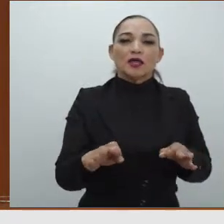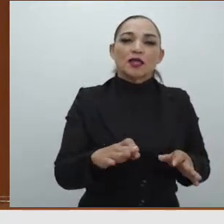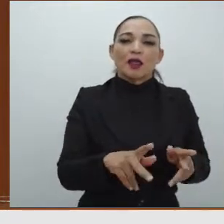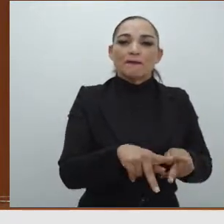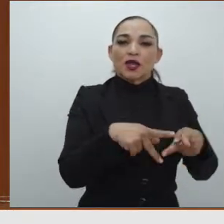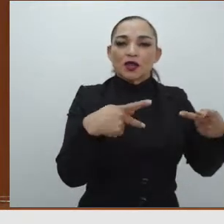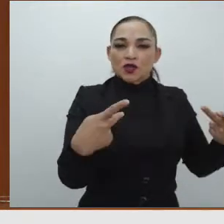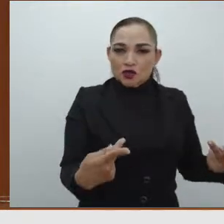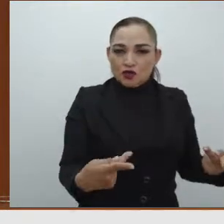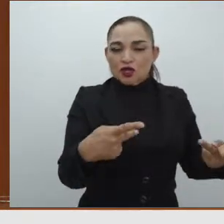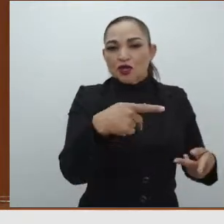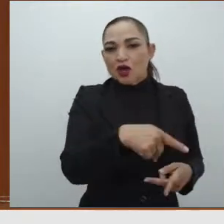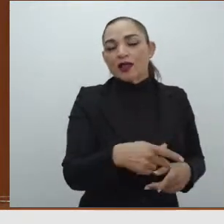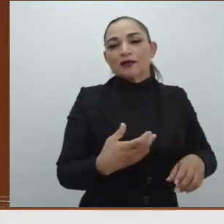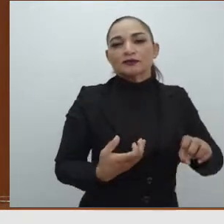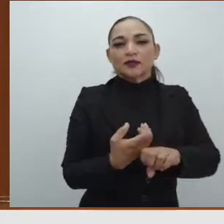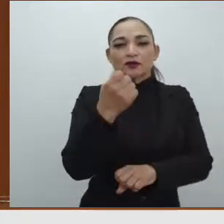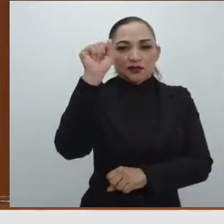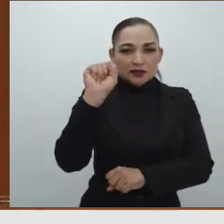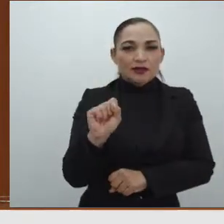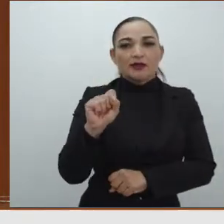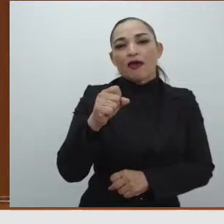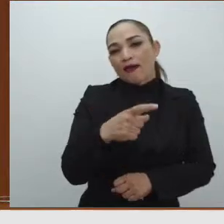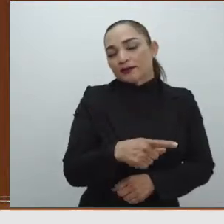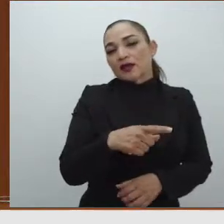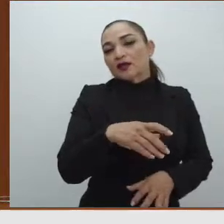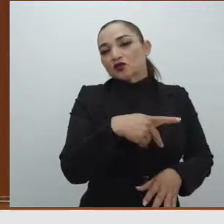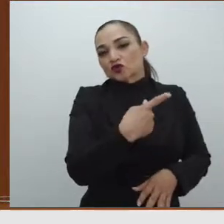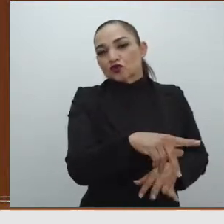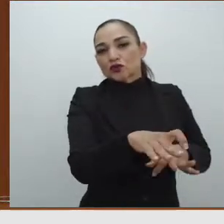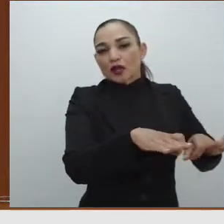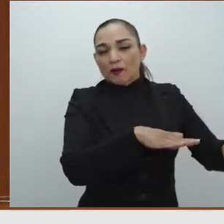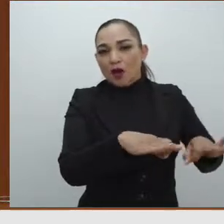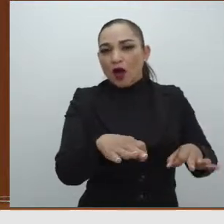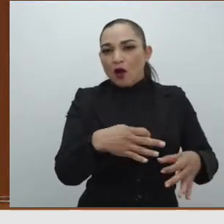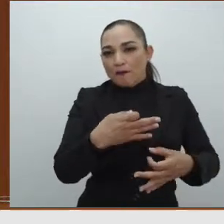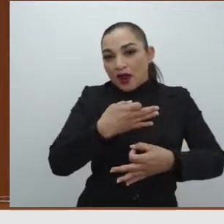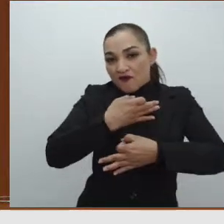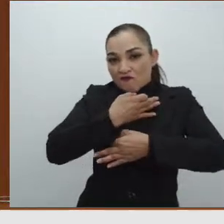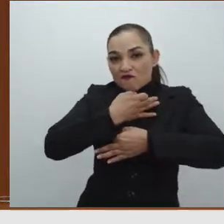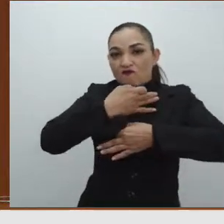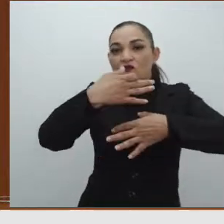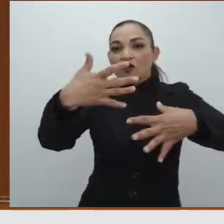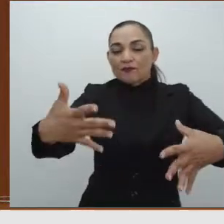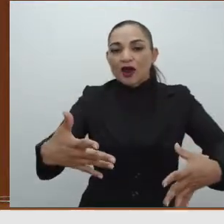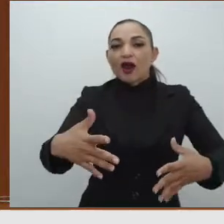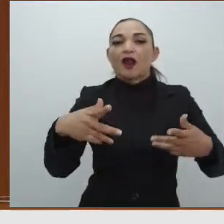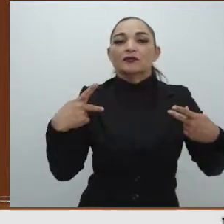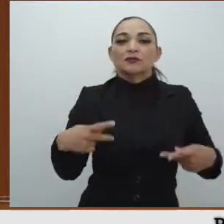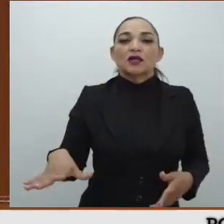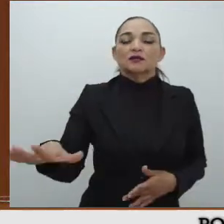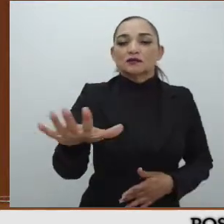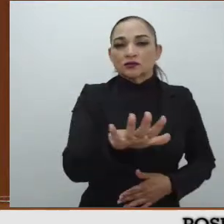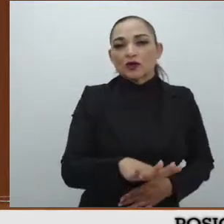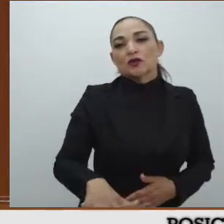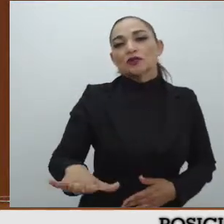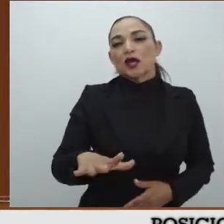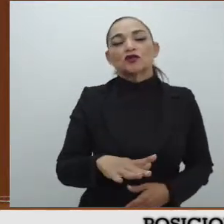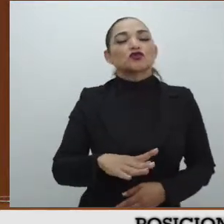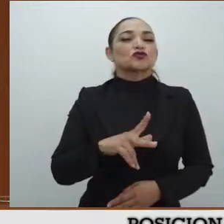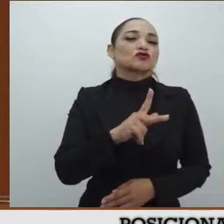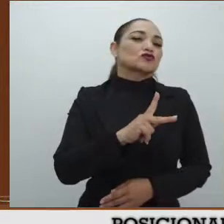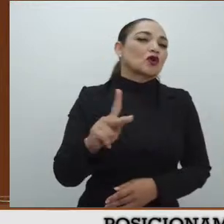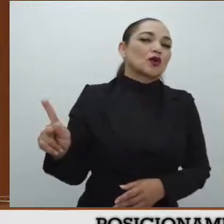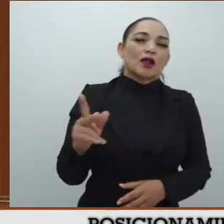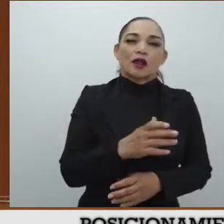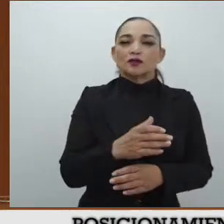que tienen a bien hacer ese ejercicio tan puntual de informar a la ciudadanía de lo que acontece puntualmente